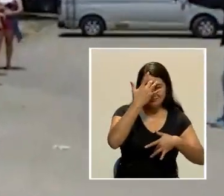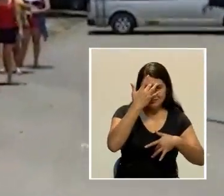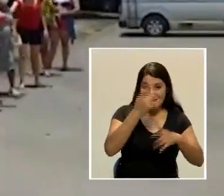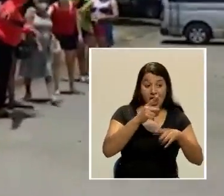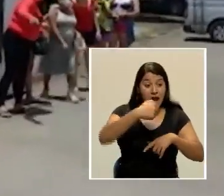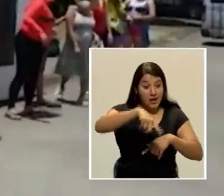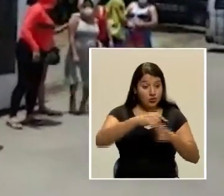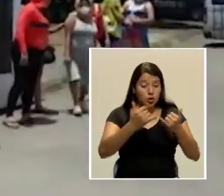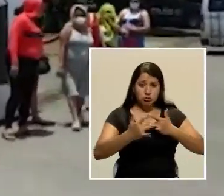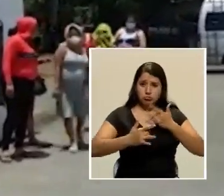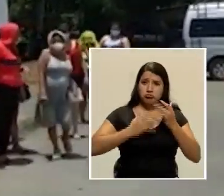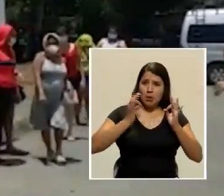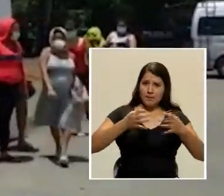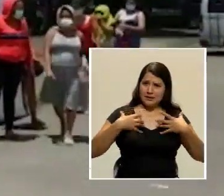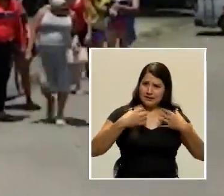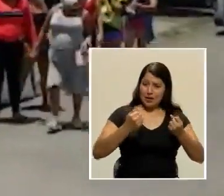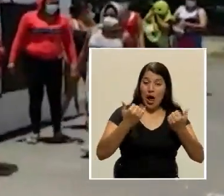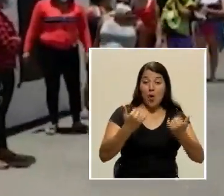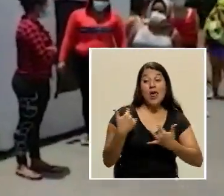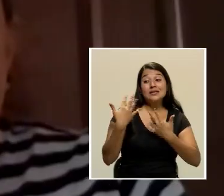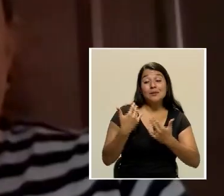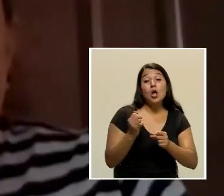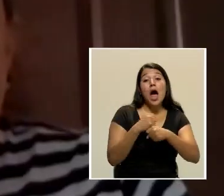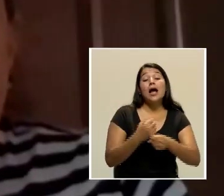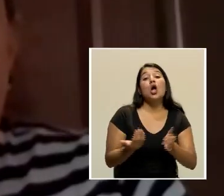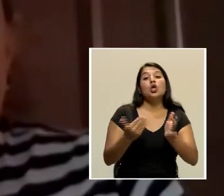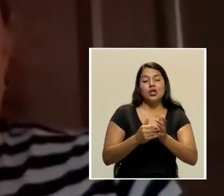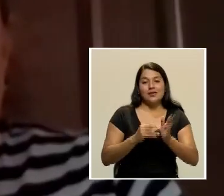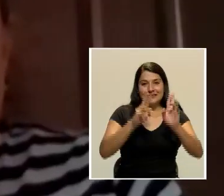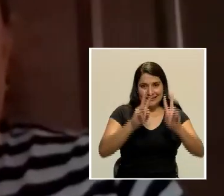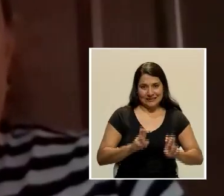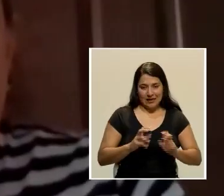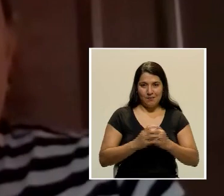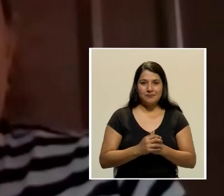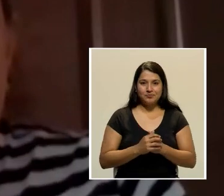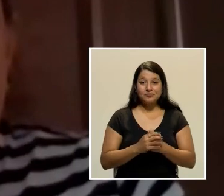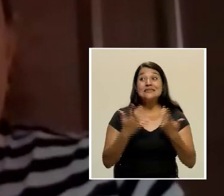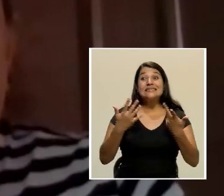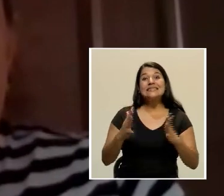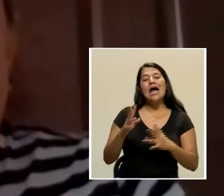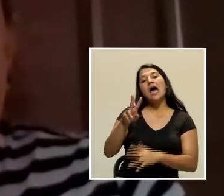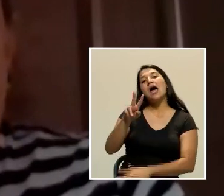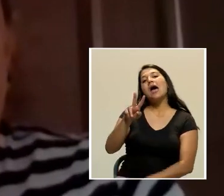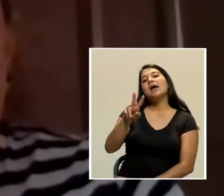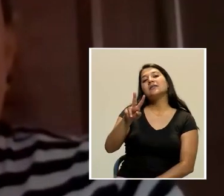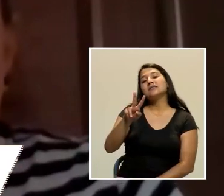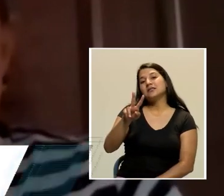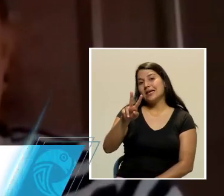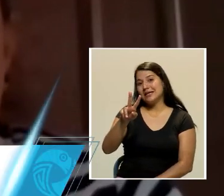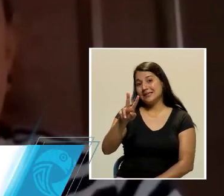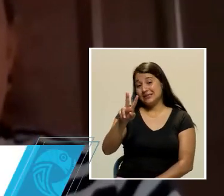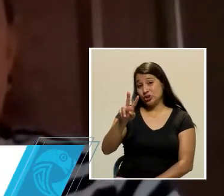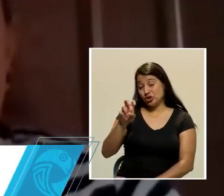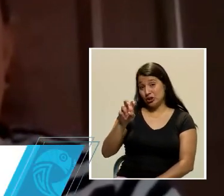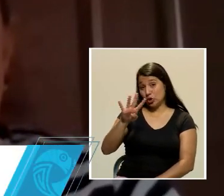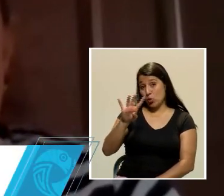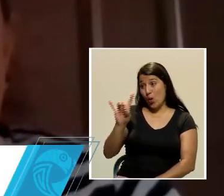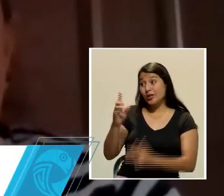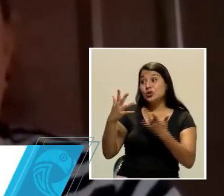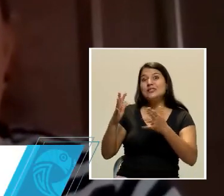presentar el resultado negativo. De acuerdo con la Asociación Centro de Derechos Laborales Sin Fronteras de Costa Rica y la Fundación Áreas para la